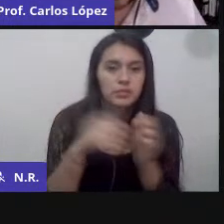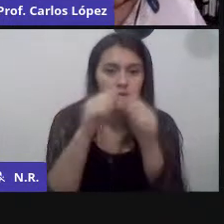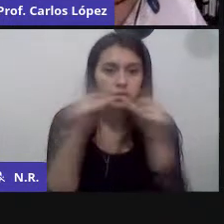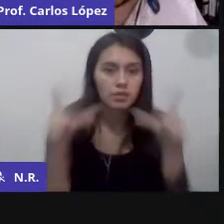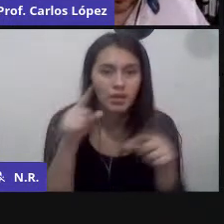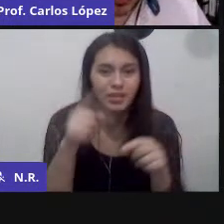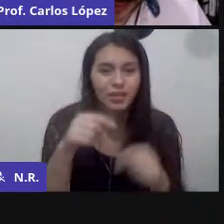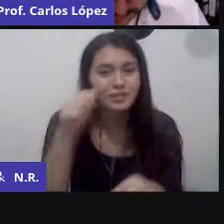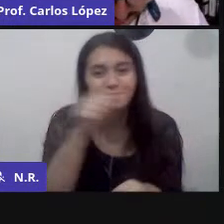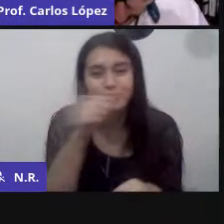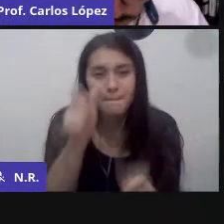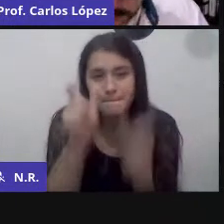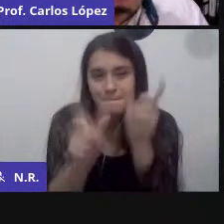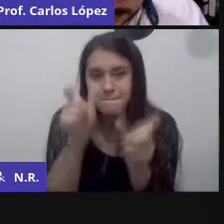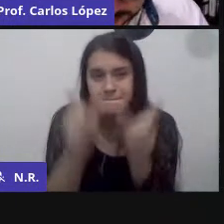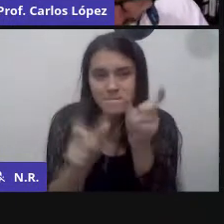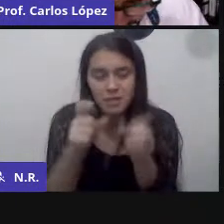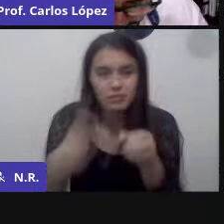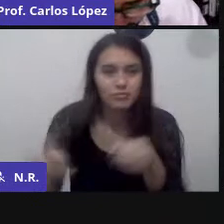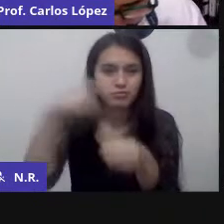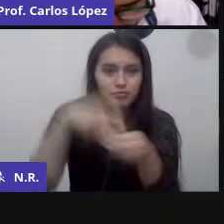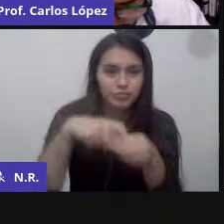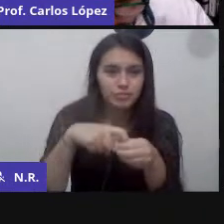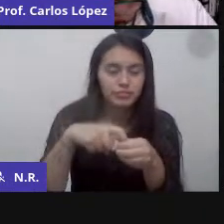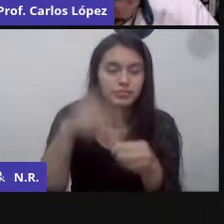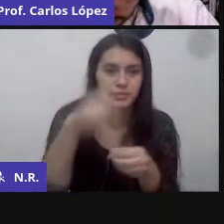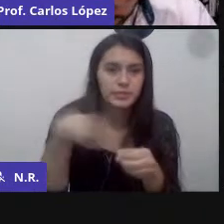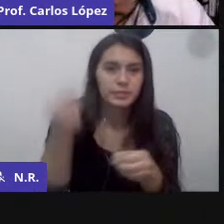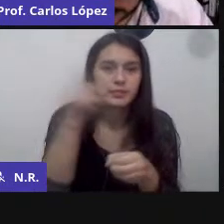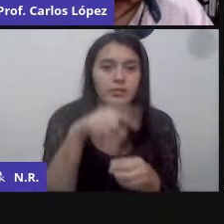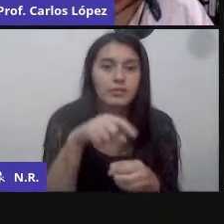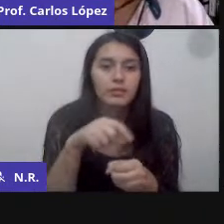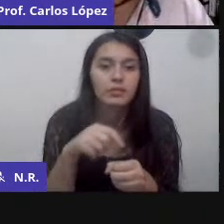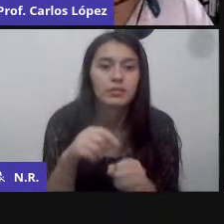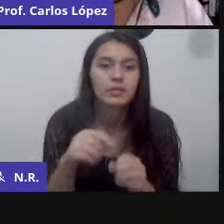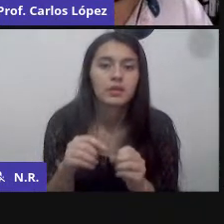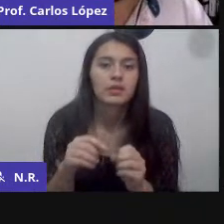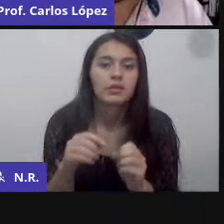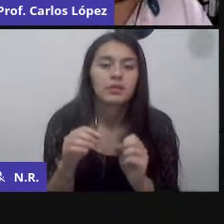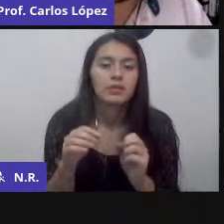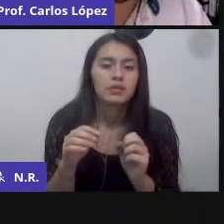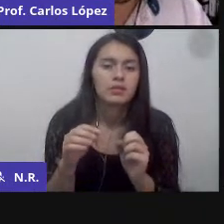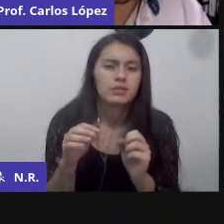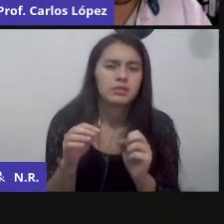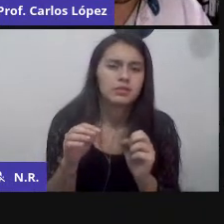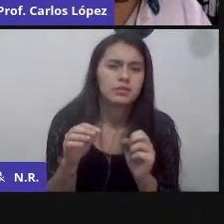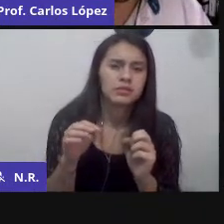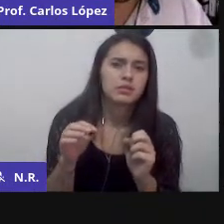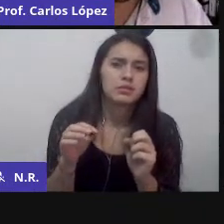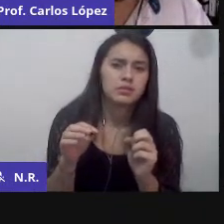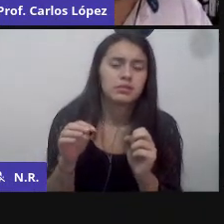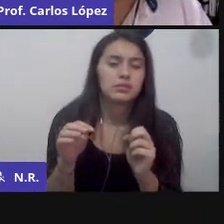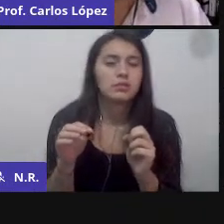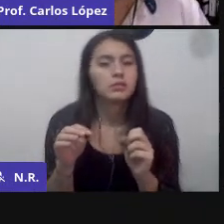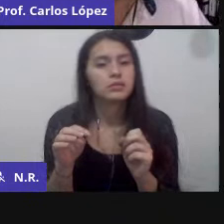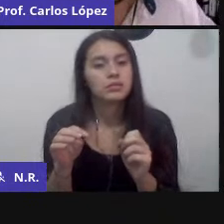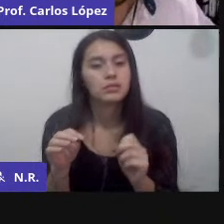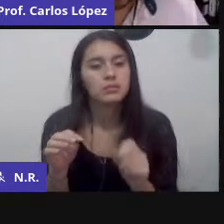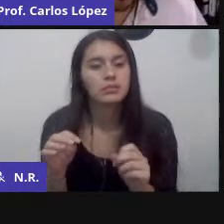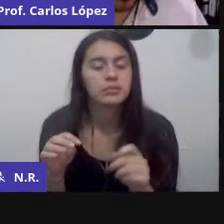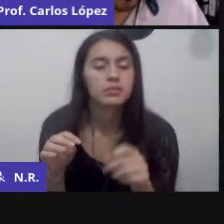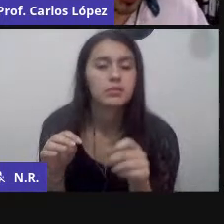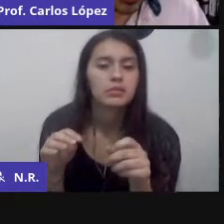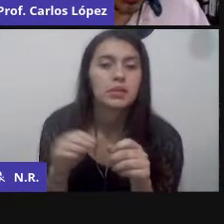Ángel Guerrero. Estamos con diferentes personas. Control menos, porque esto está terriblemente grande. Esto es.